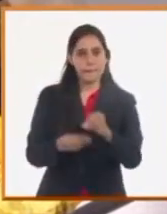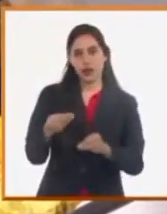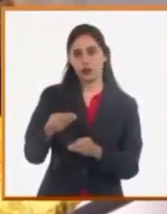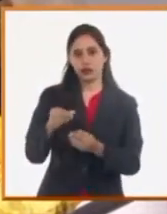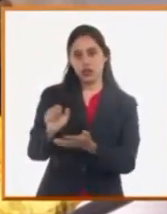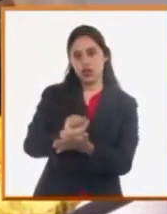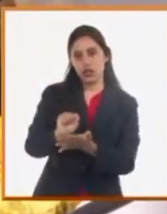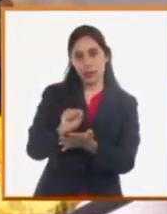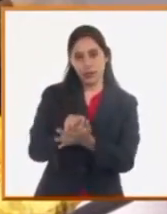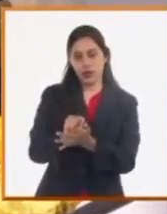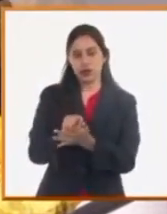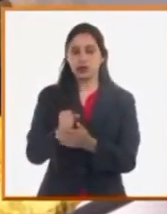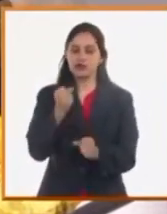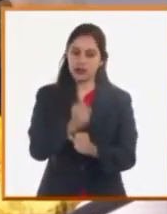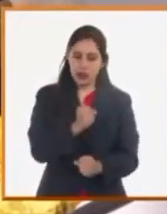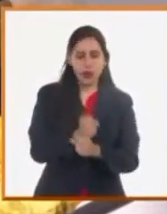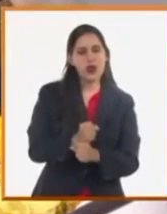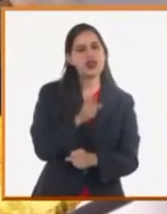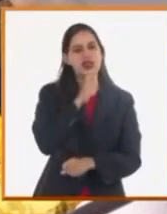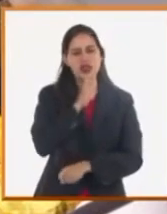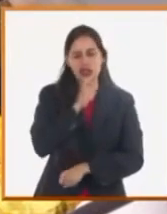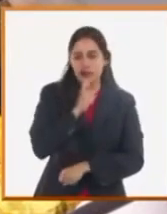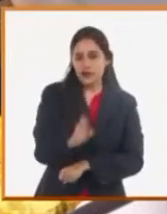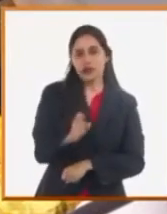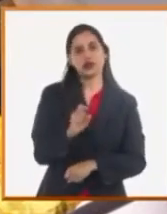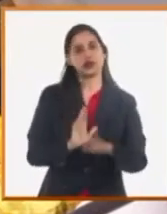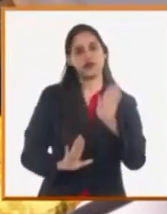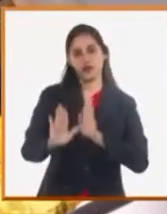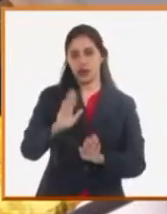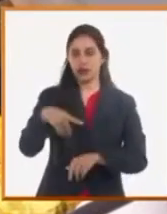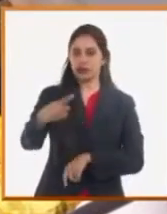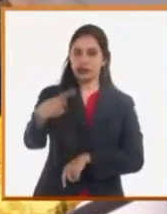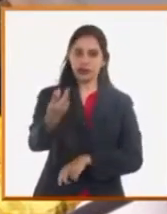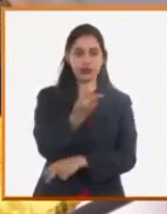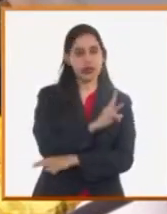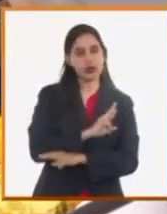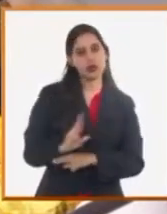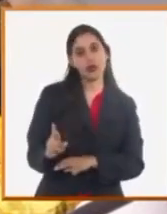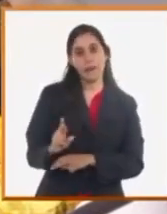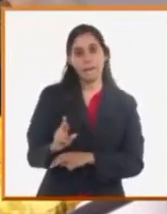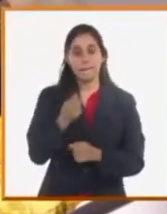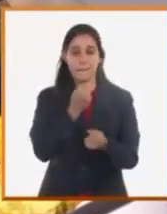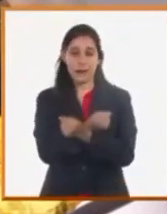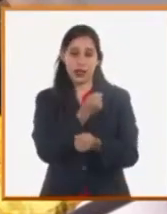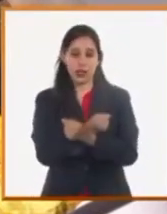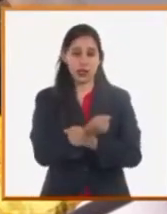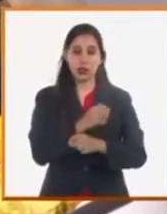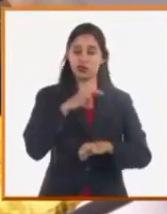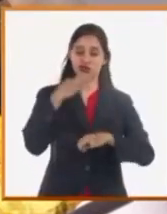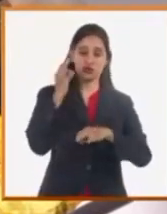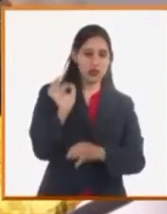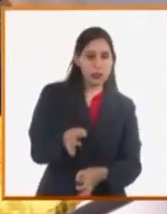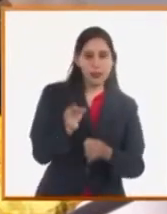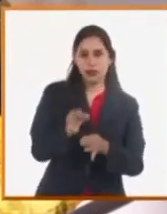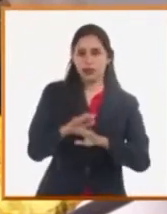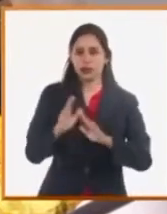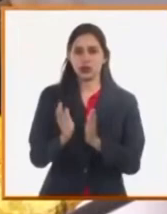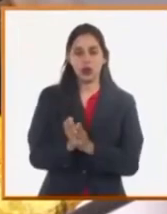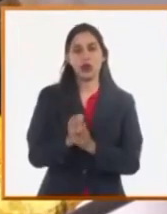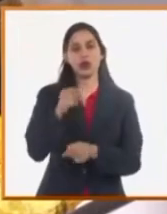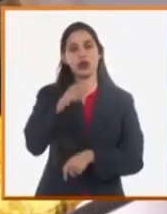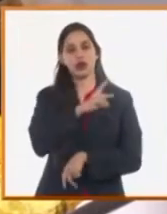mostró lo difícil que es defender la revolución diariamente y los peligros a los que está constantemente expuesta la